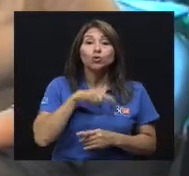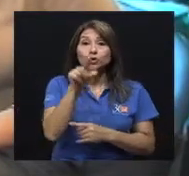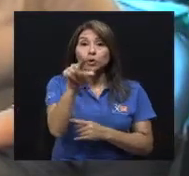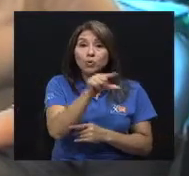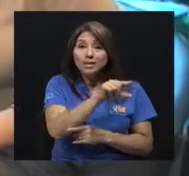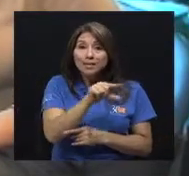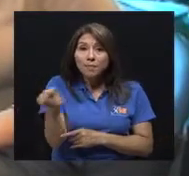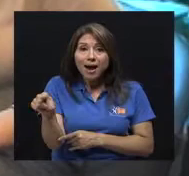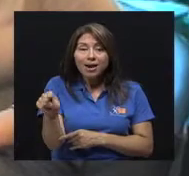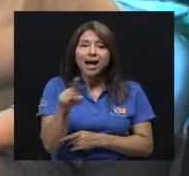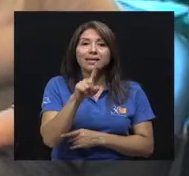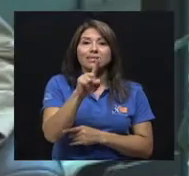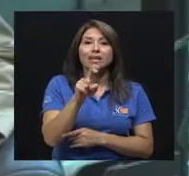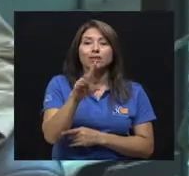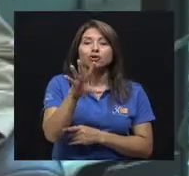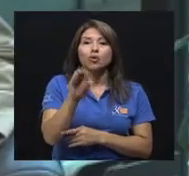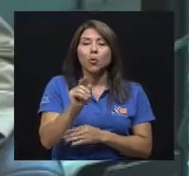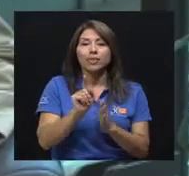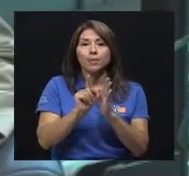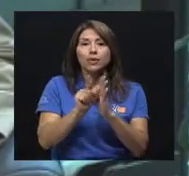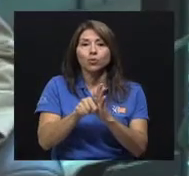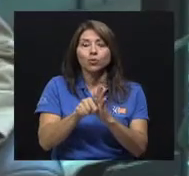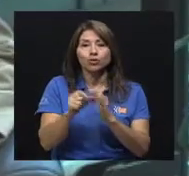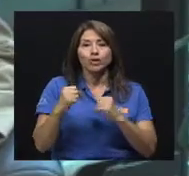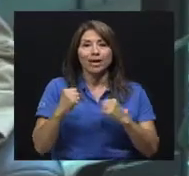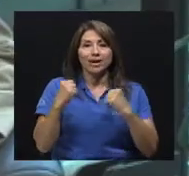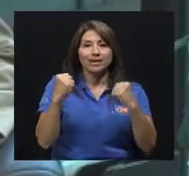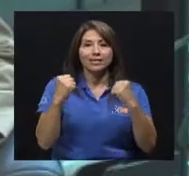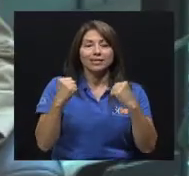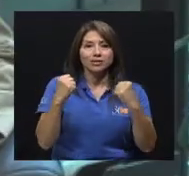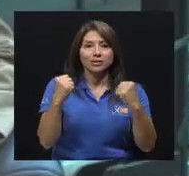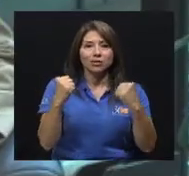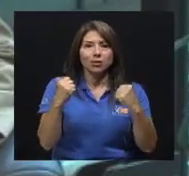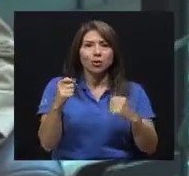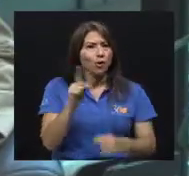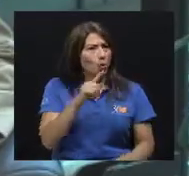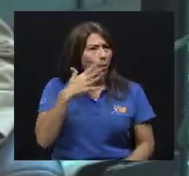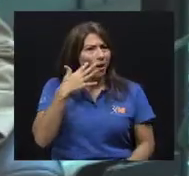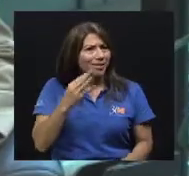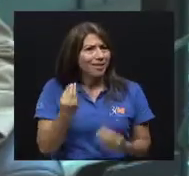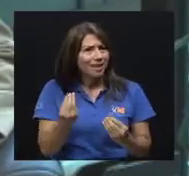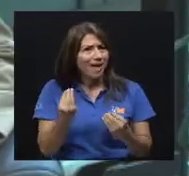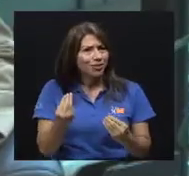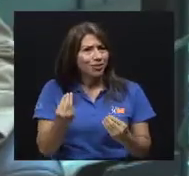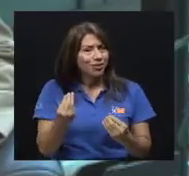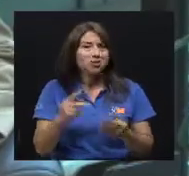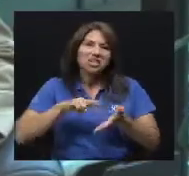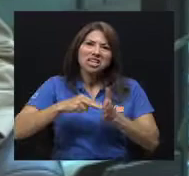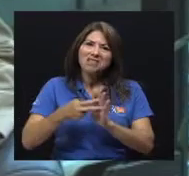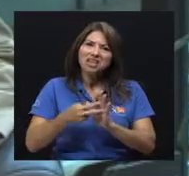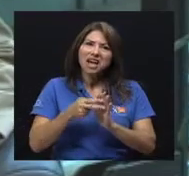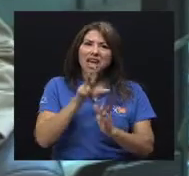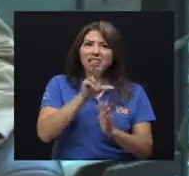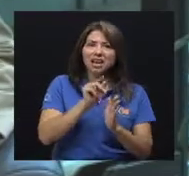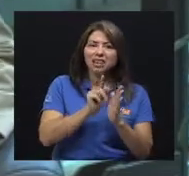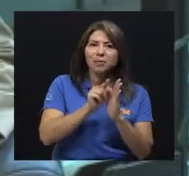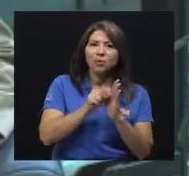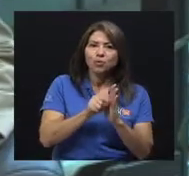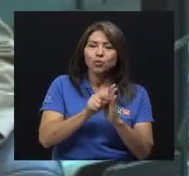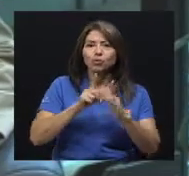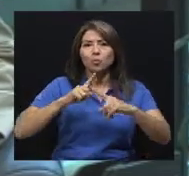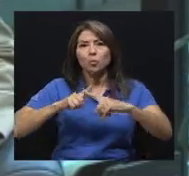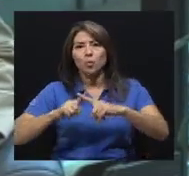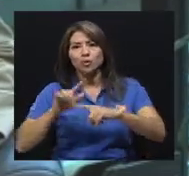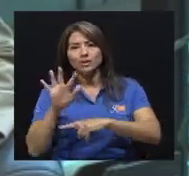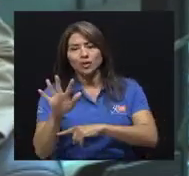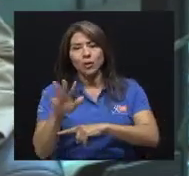de ejercicio por semana. Es decir, no pareciera tanto, estamos hablando de 5 sesiones de 30 minutos, pero en la